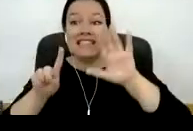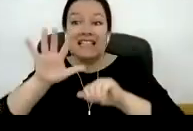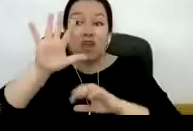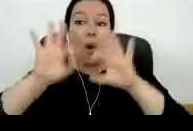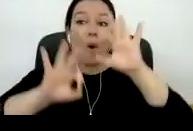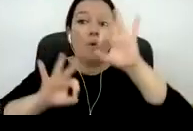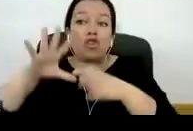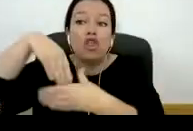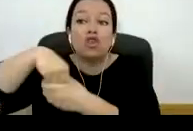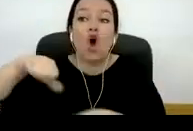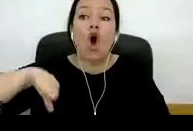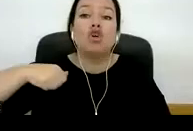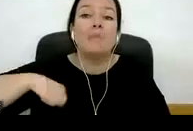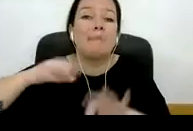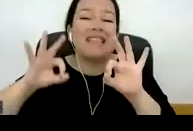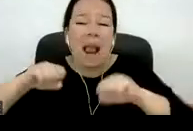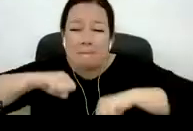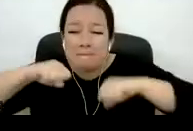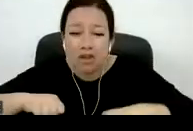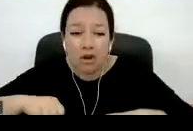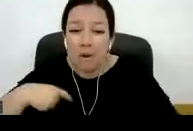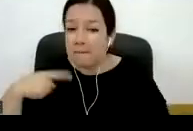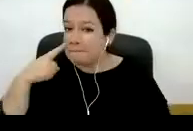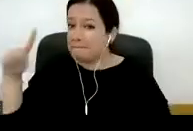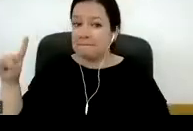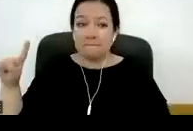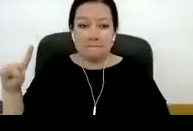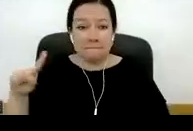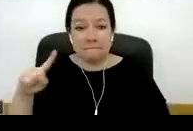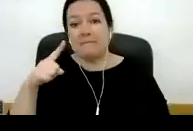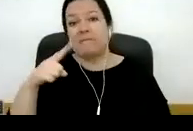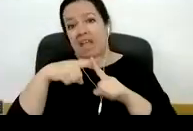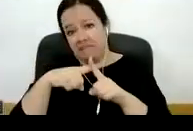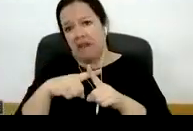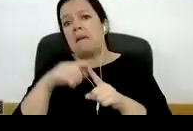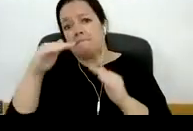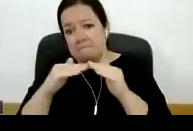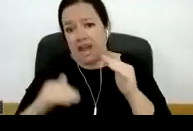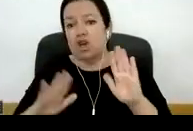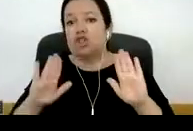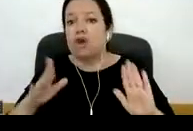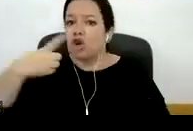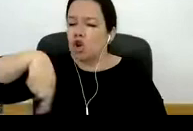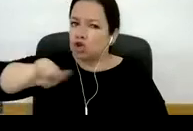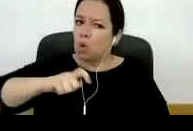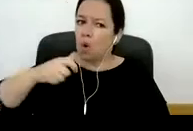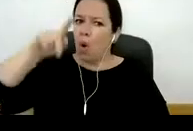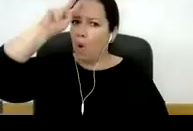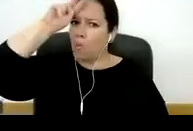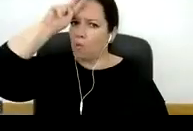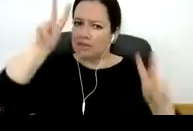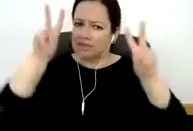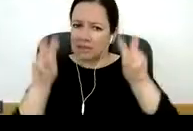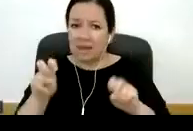hospitalarios geriátricos, pero sobre todo, y esa cifra, pese a ser muy inferior a las anteriores, es la que nos ha de preocupar más, porque es